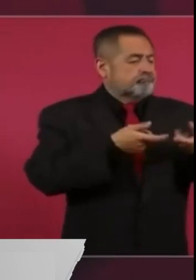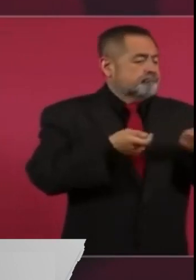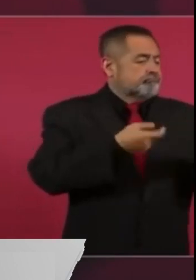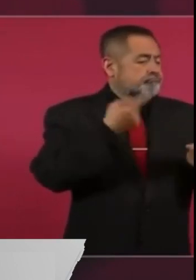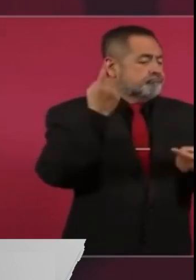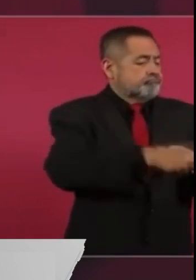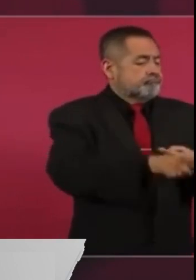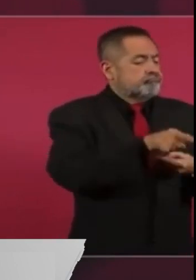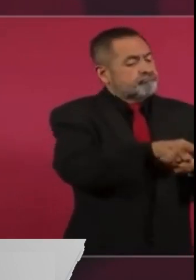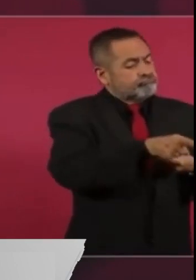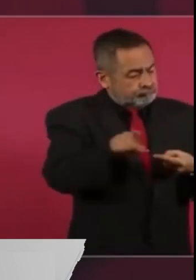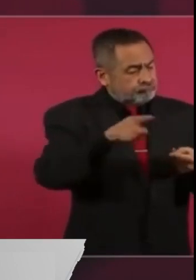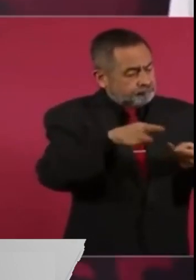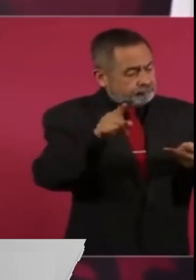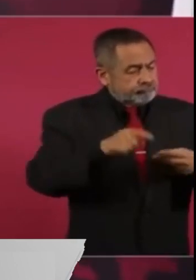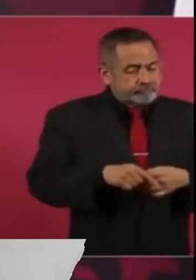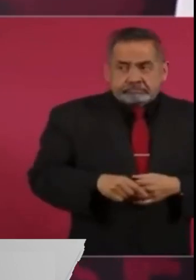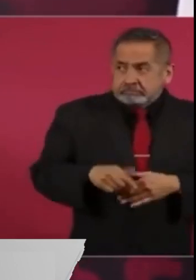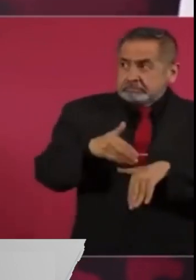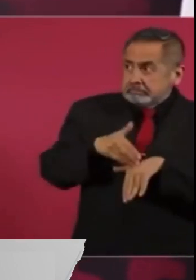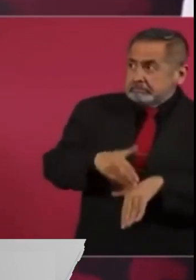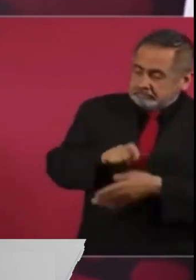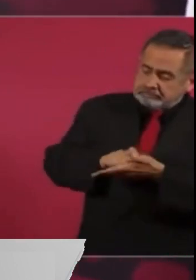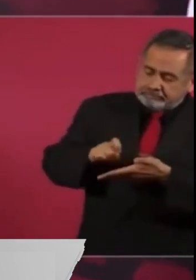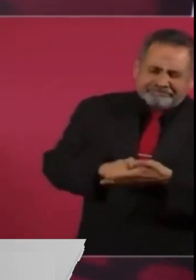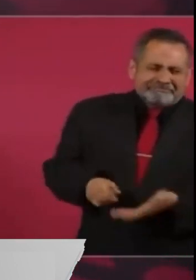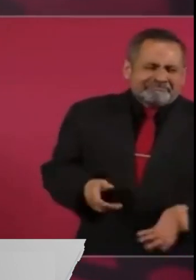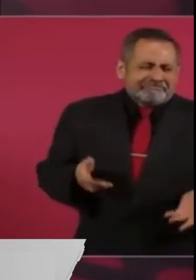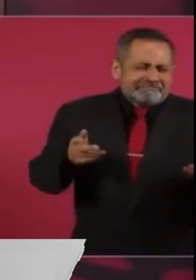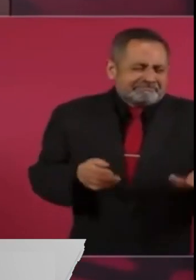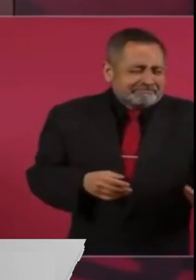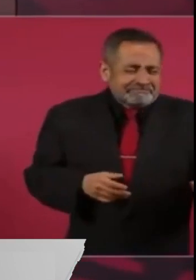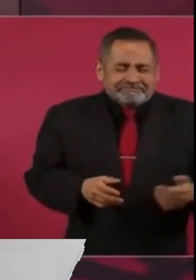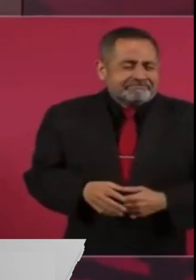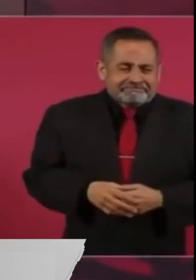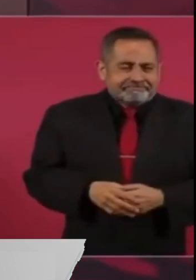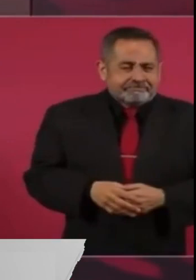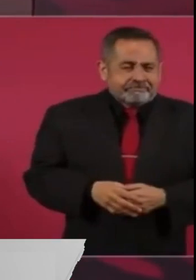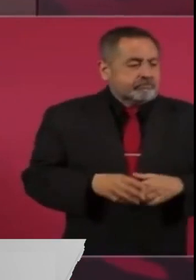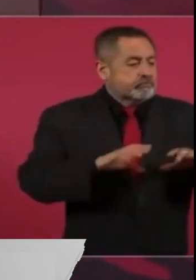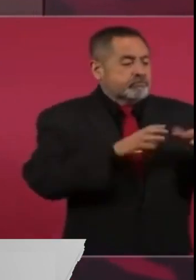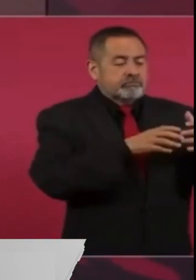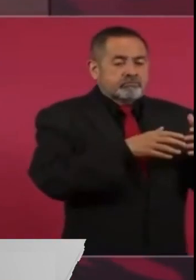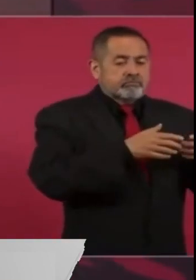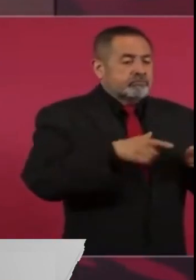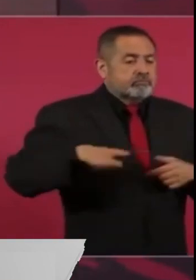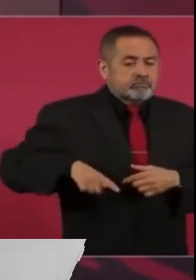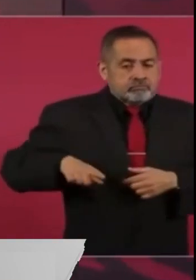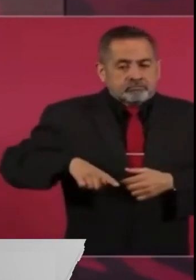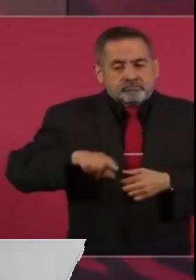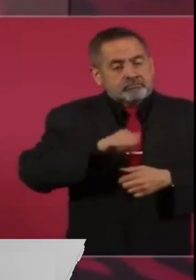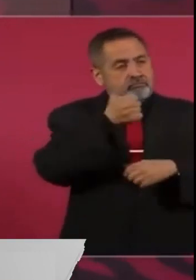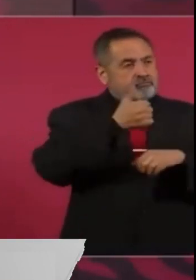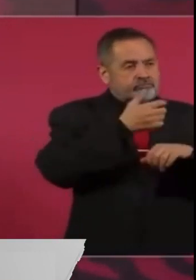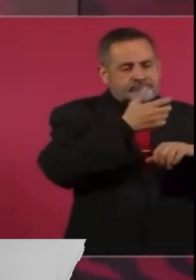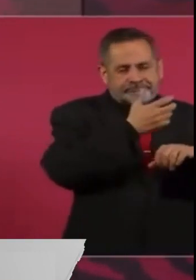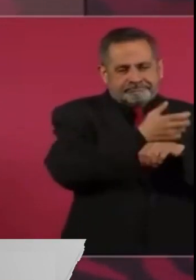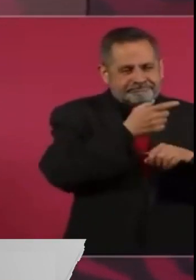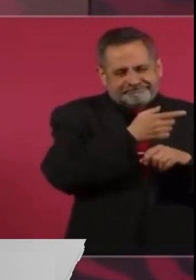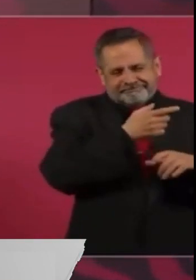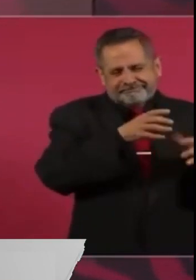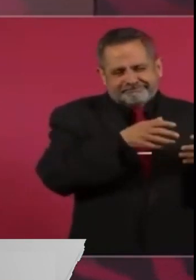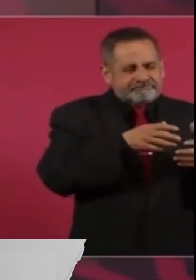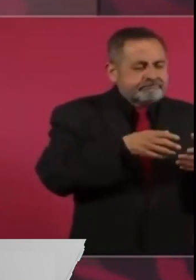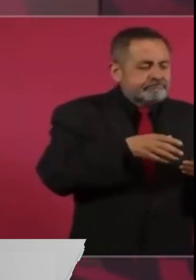potentados en lo económico o al servicio de agencias de gobiernos extranjeros, como en este